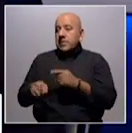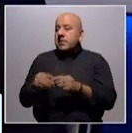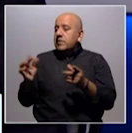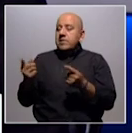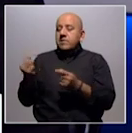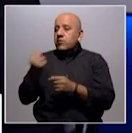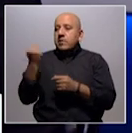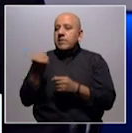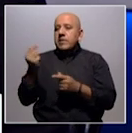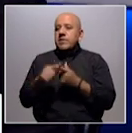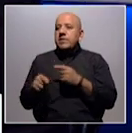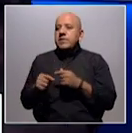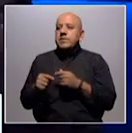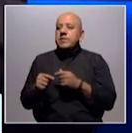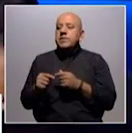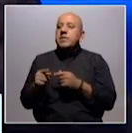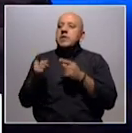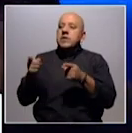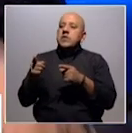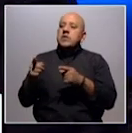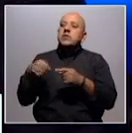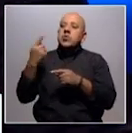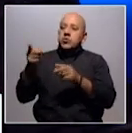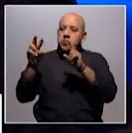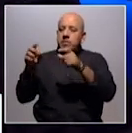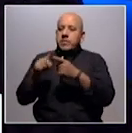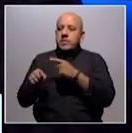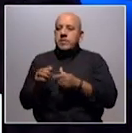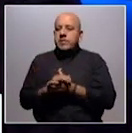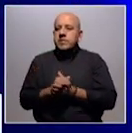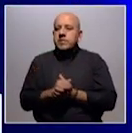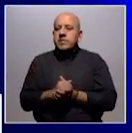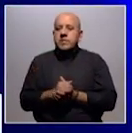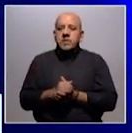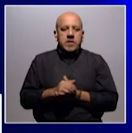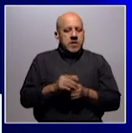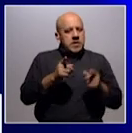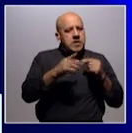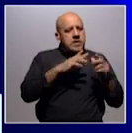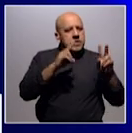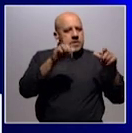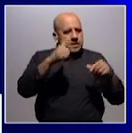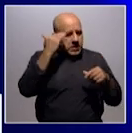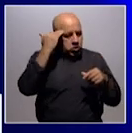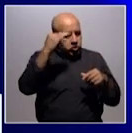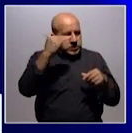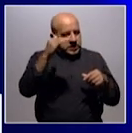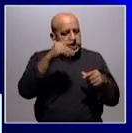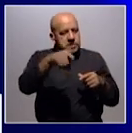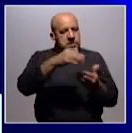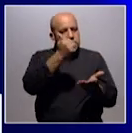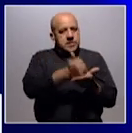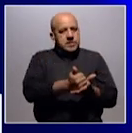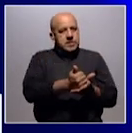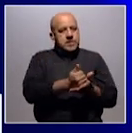hay alguna manera bolt y eso los llevó a otro terreno también 6 lejos está la docencia por supuesto en el lugar de trabajo